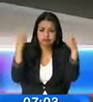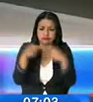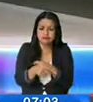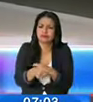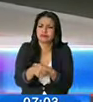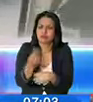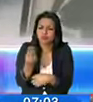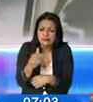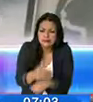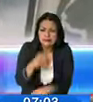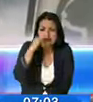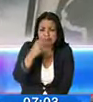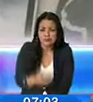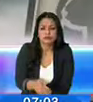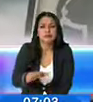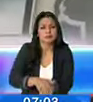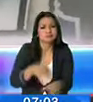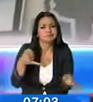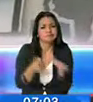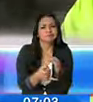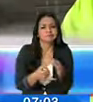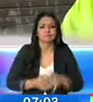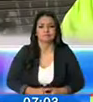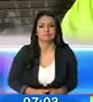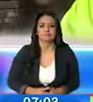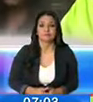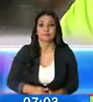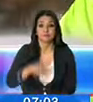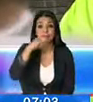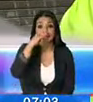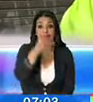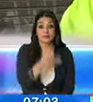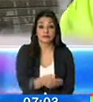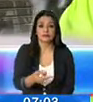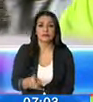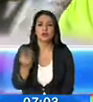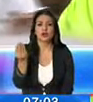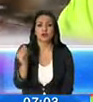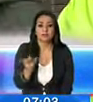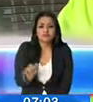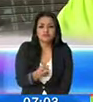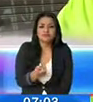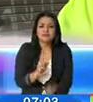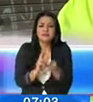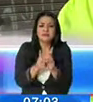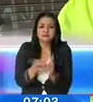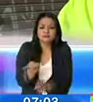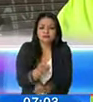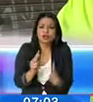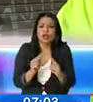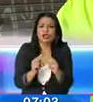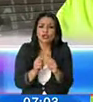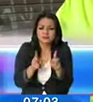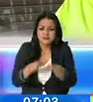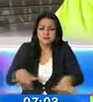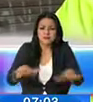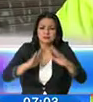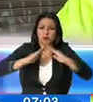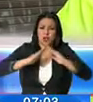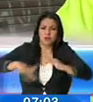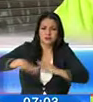por supuesto abuso del que habría sido víctima donde el niño y el adolescente son vecinos del sector viven en el mismo domicilio